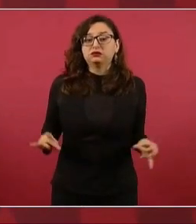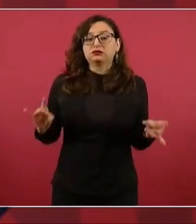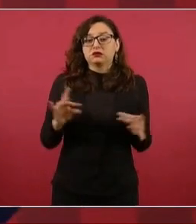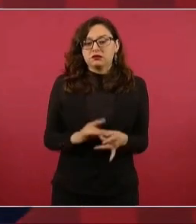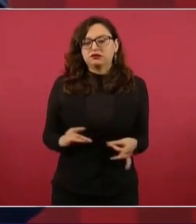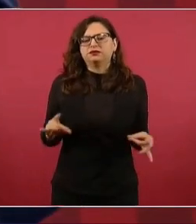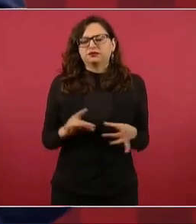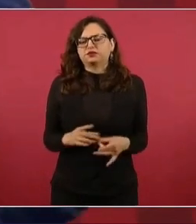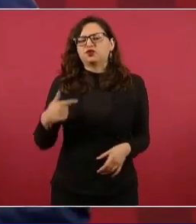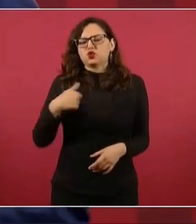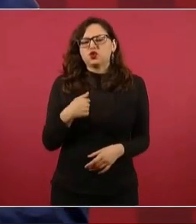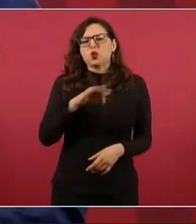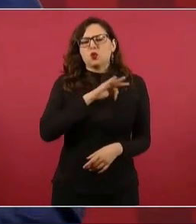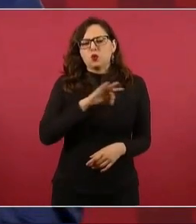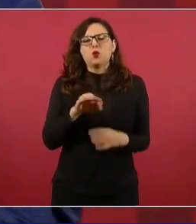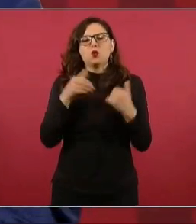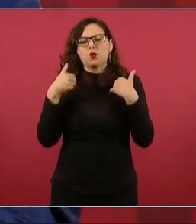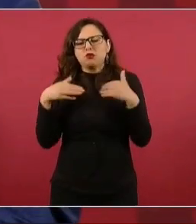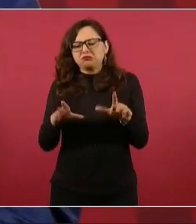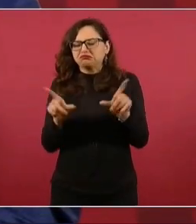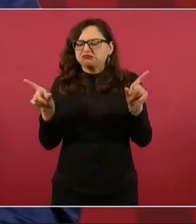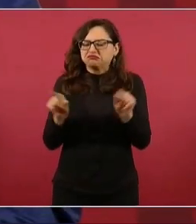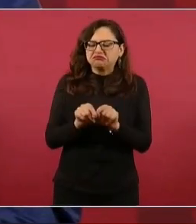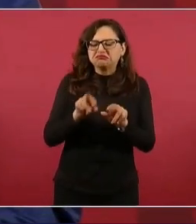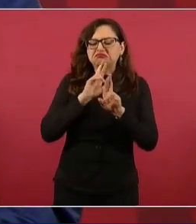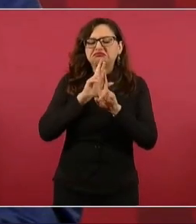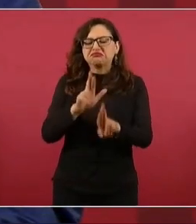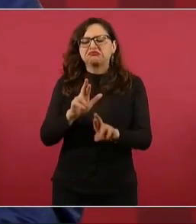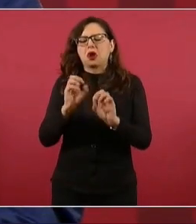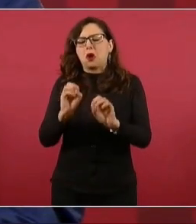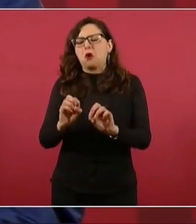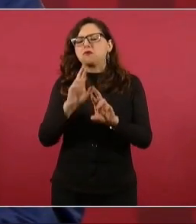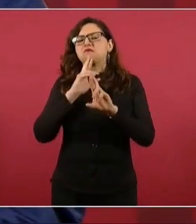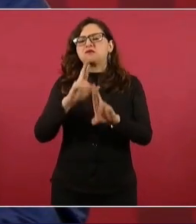si alguien opina algo,